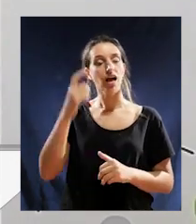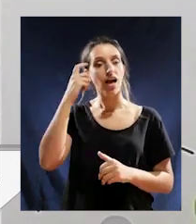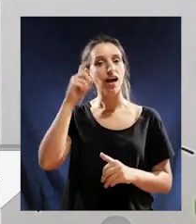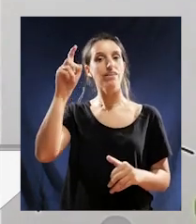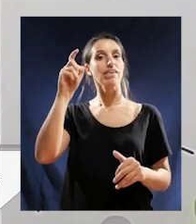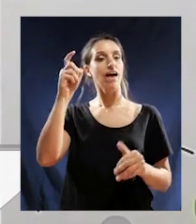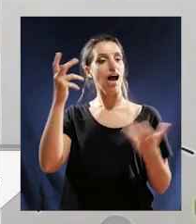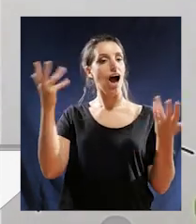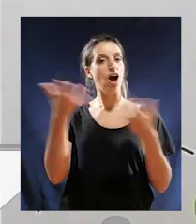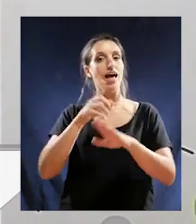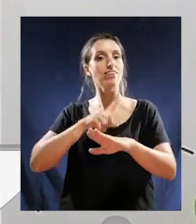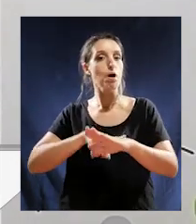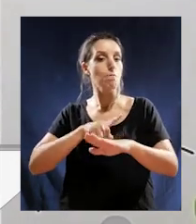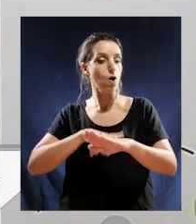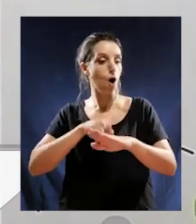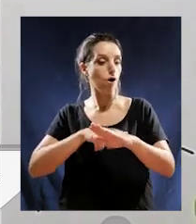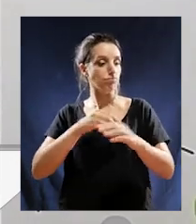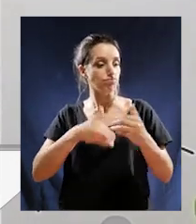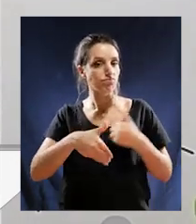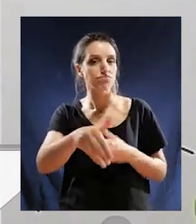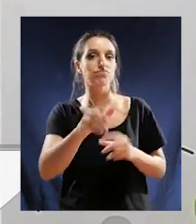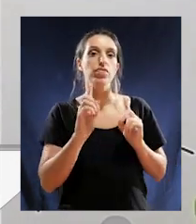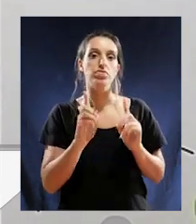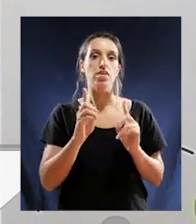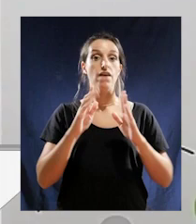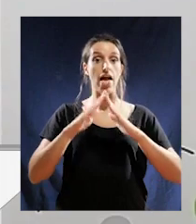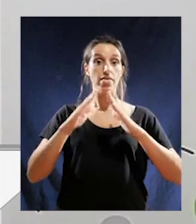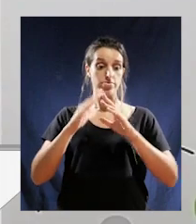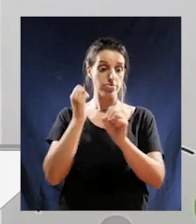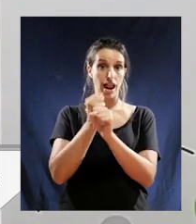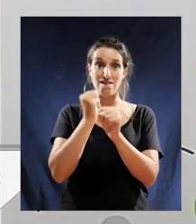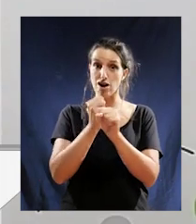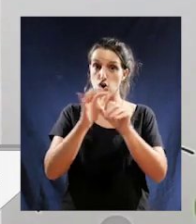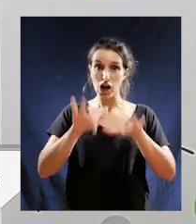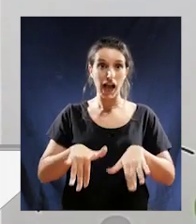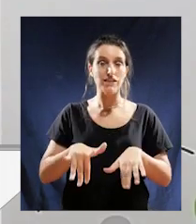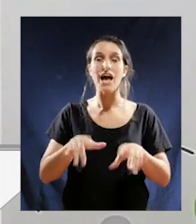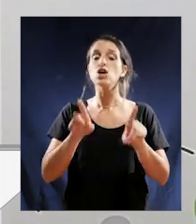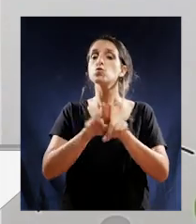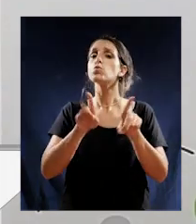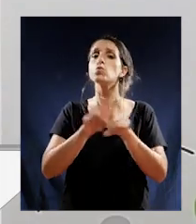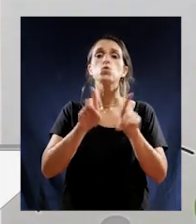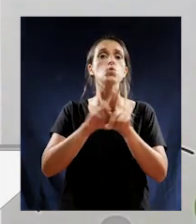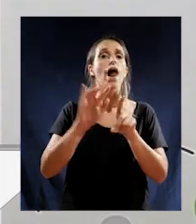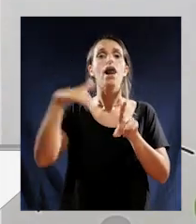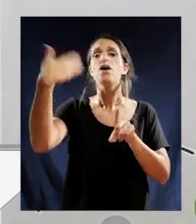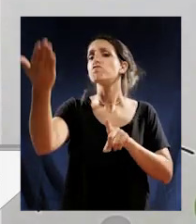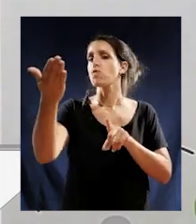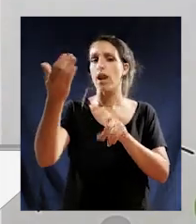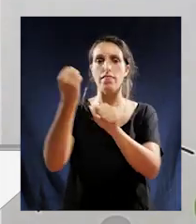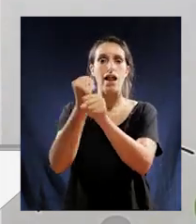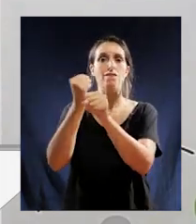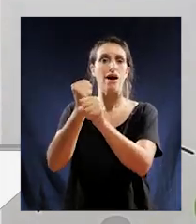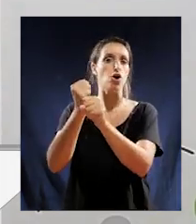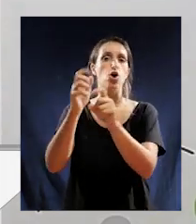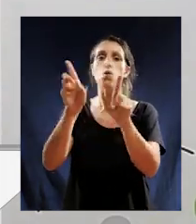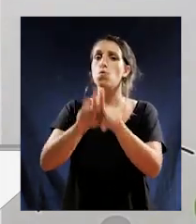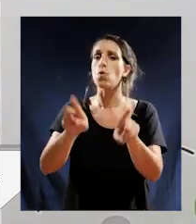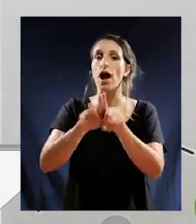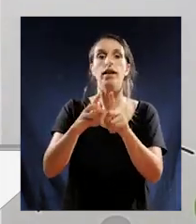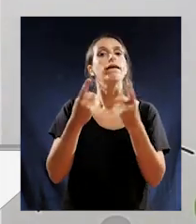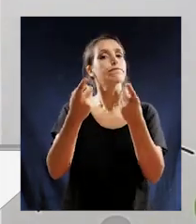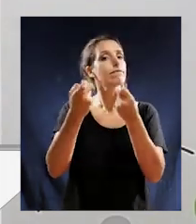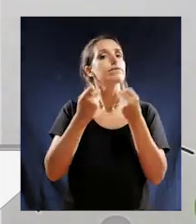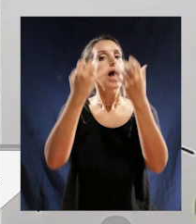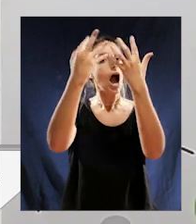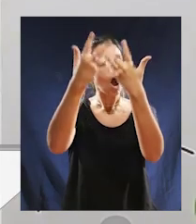eso se nos ocurre que durante este tiempo tenemos que tratar al teletrabajo como tratamos al trabajo que desarrollamos afuera de